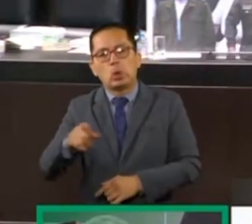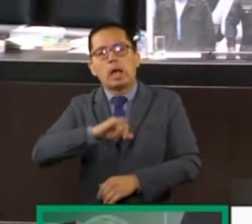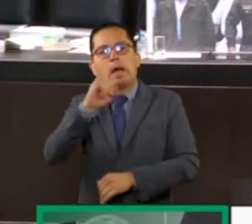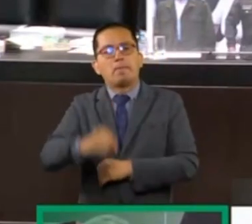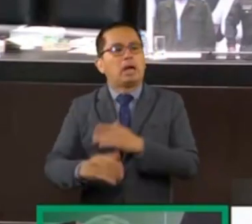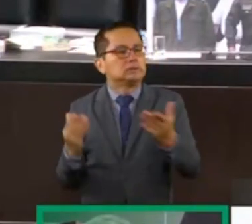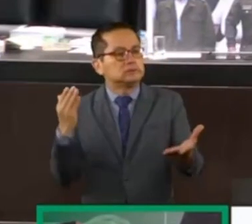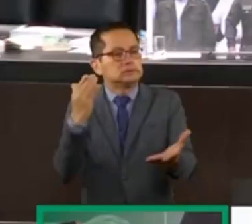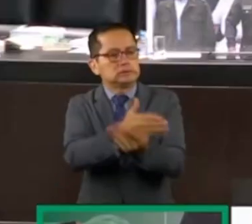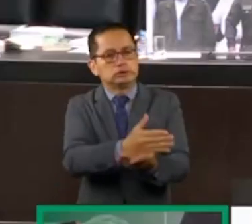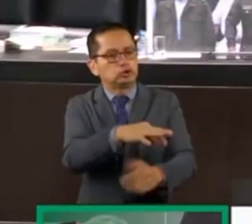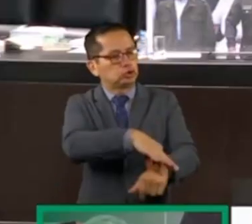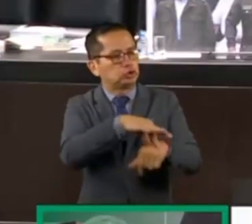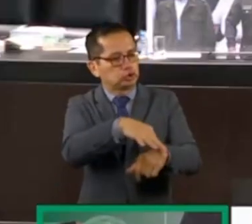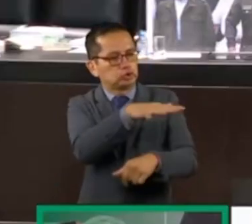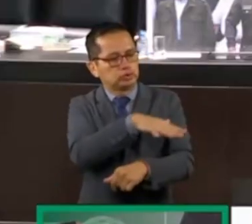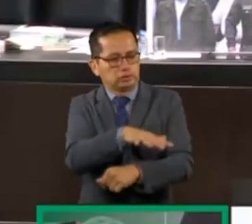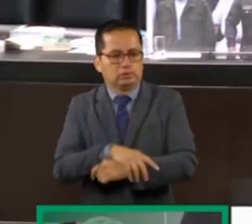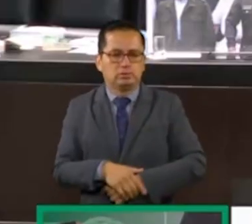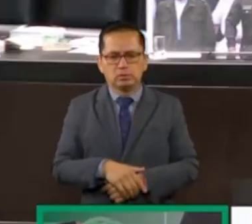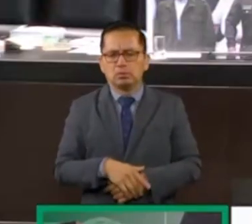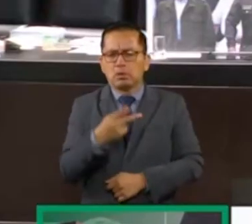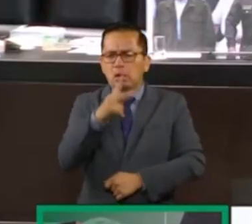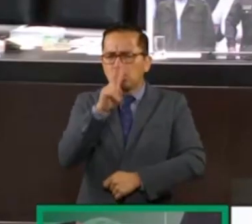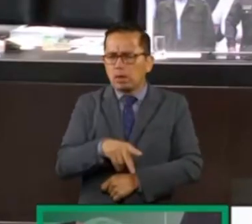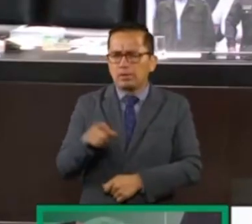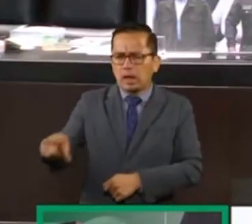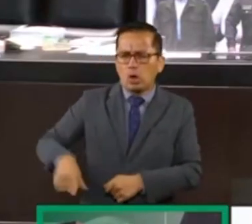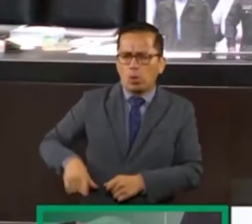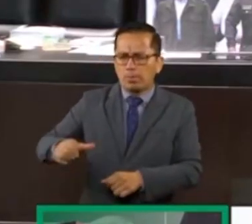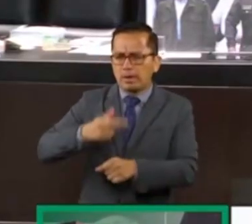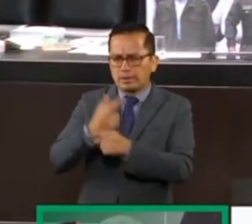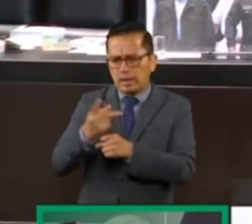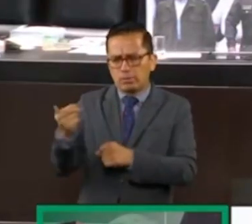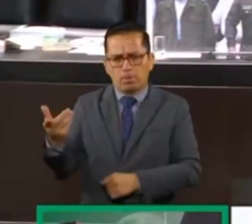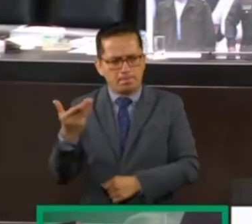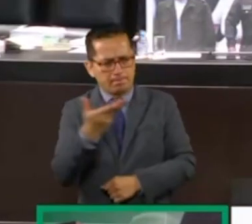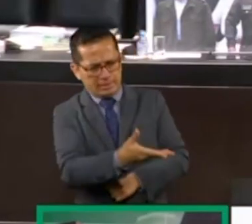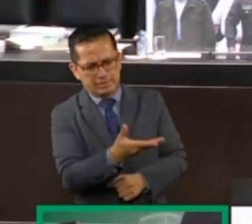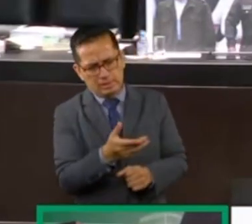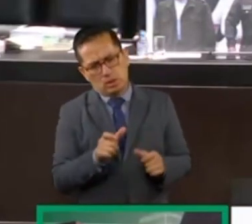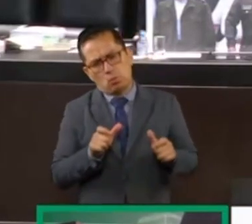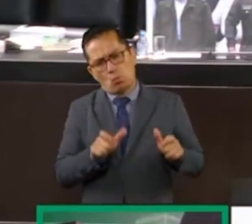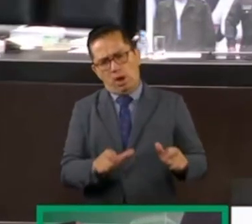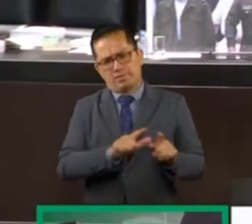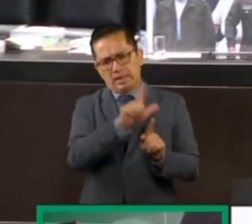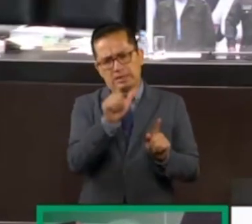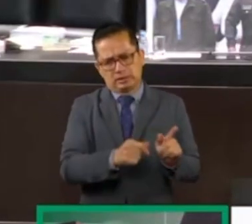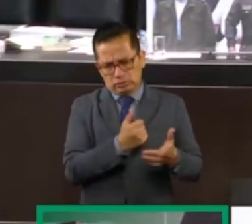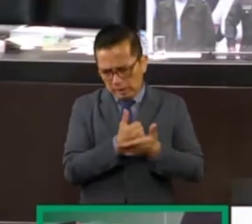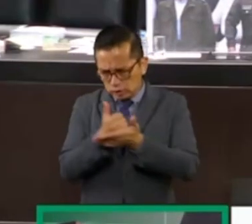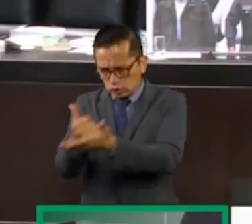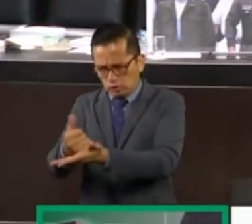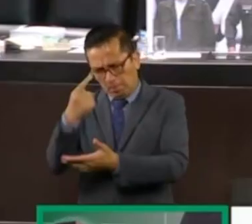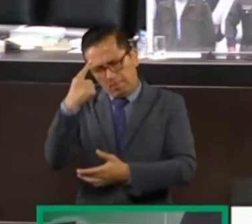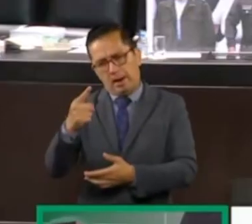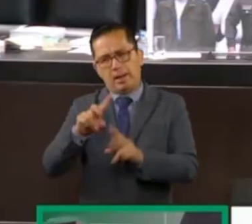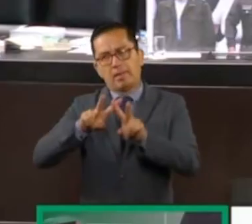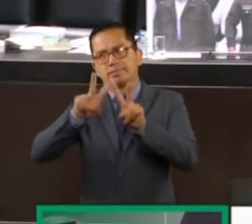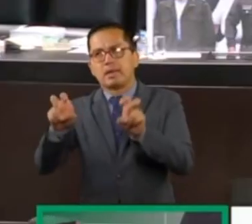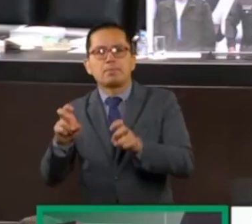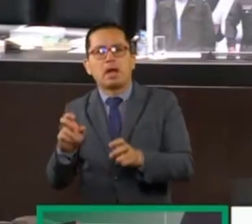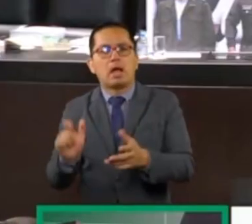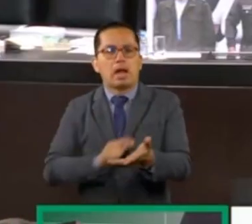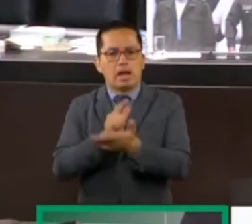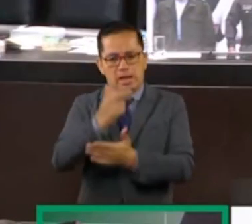territorio. Los gobernadores no solamente solicitan el apoyo de la Guardia Nacional para delitos del Fuero Federal, eso no es cierto. Hoy